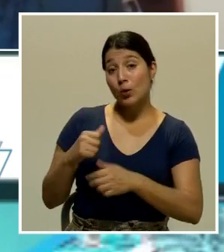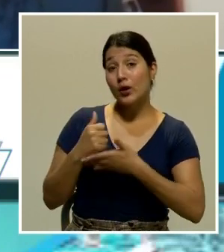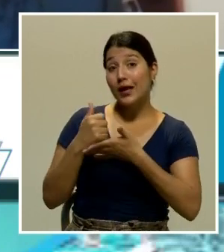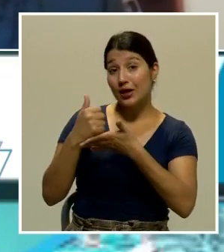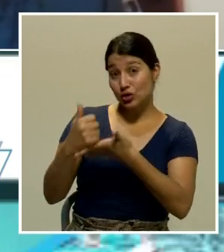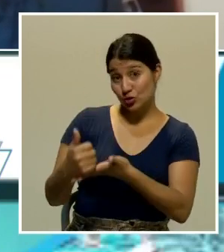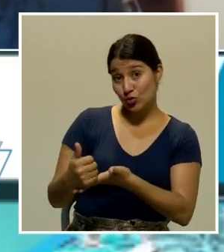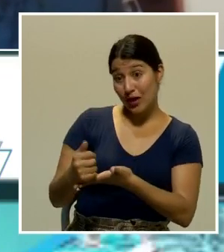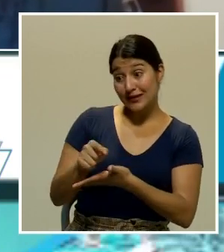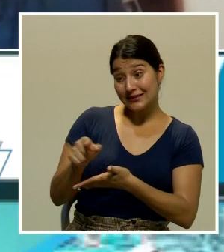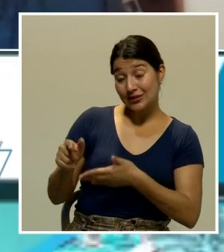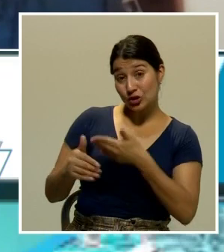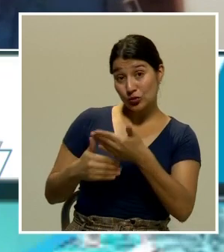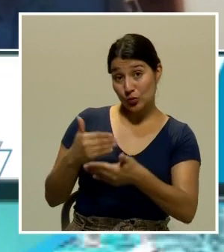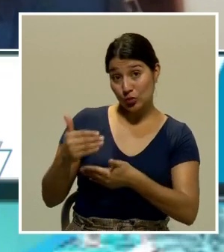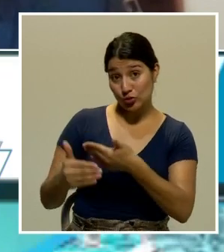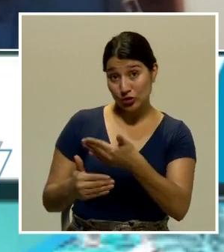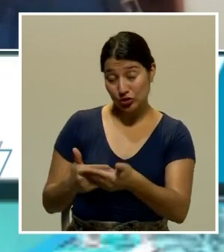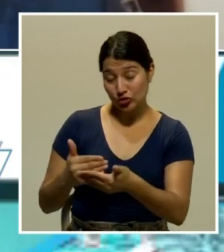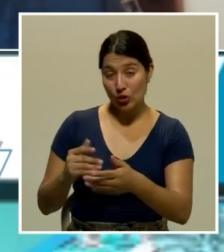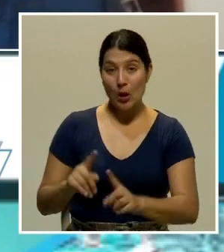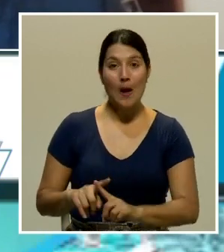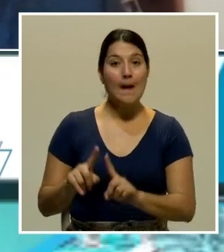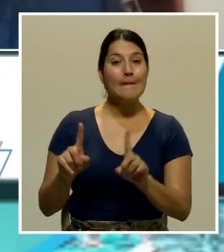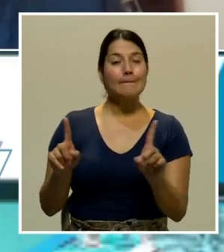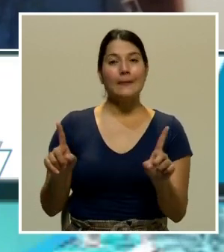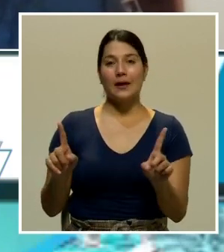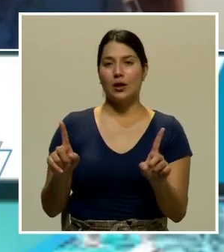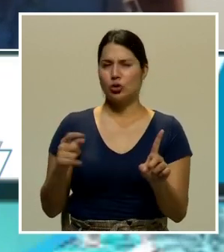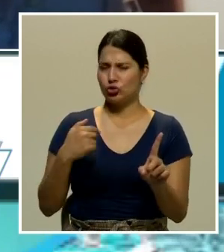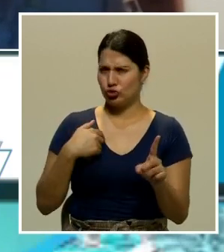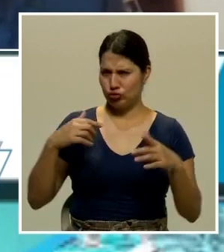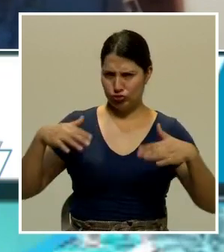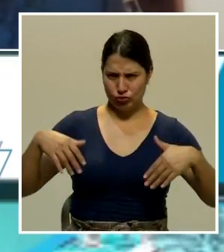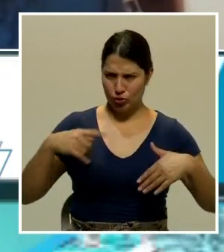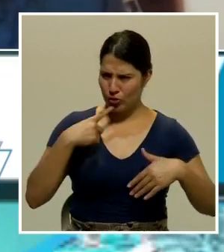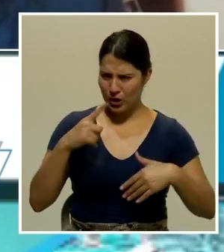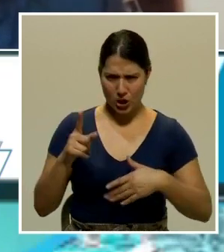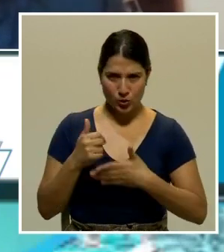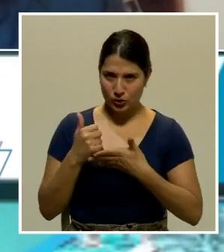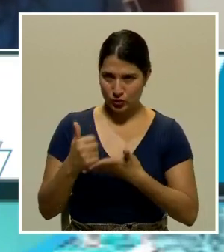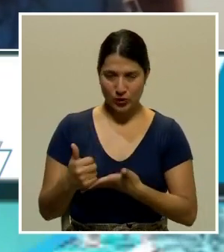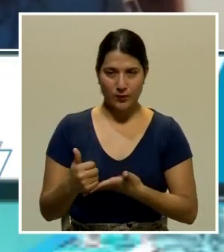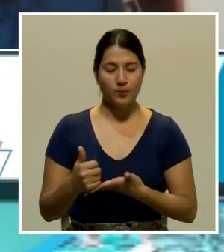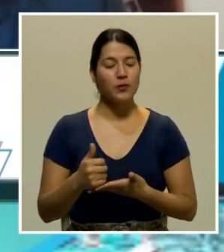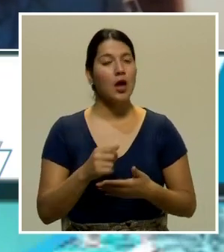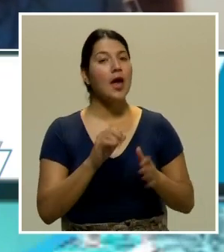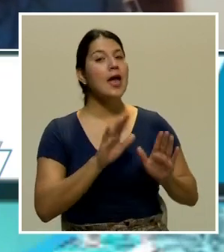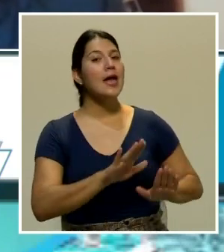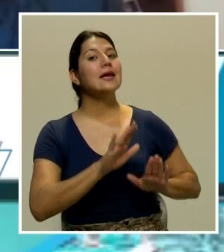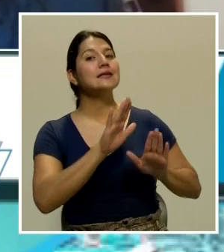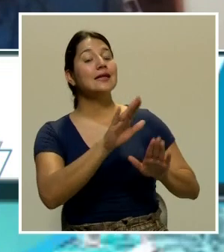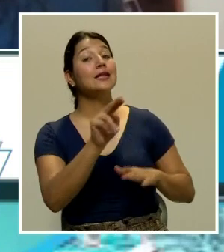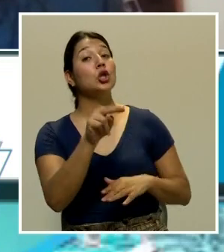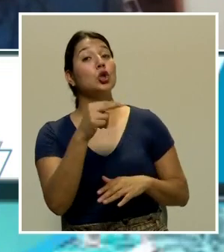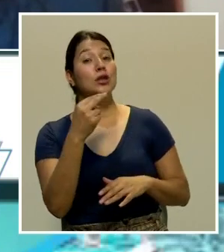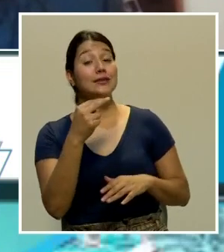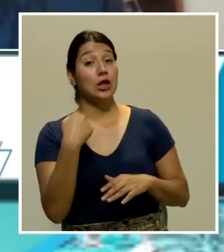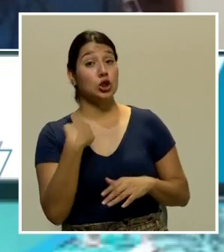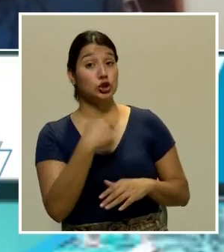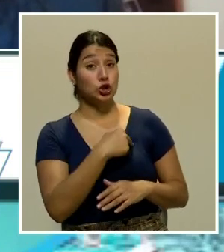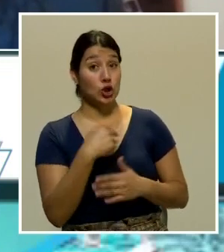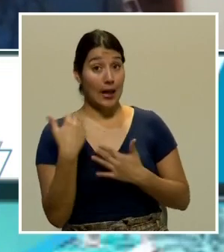adelante ese tipo de procesos, pero nada de eso he mencionado yo que esté descartado. Buenísimo, excelente noticia.